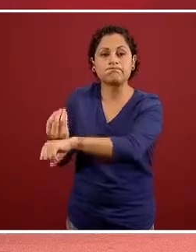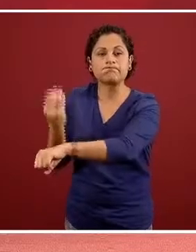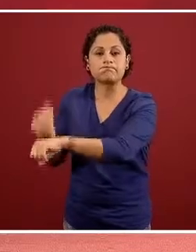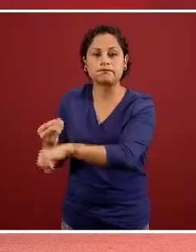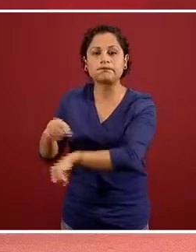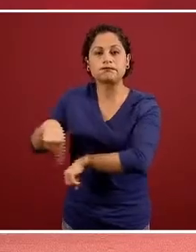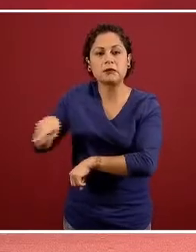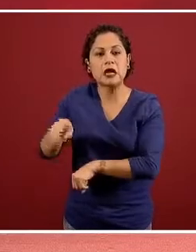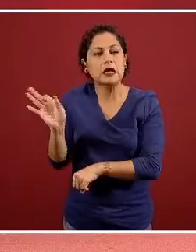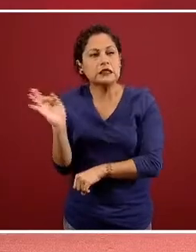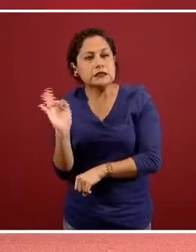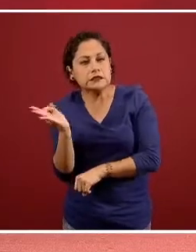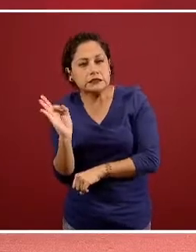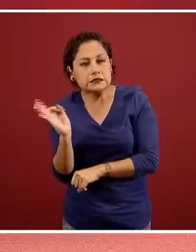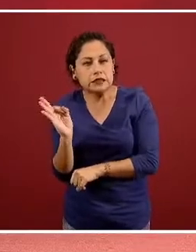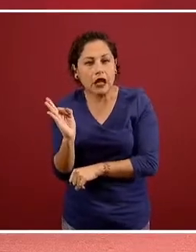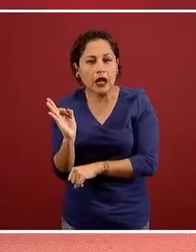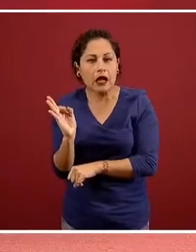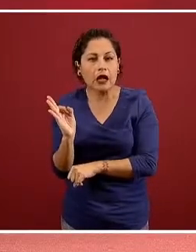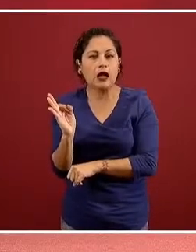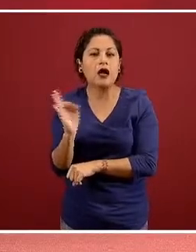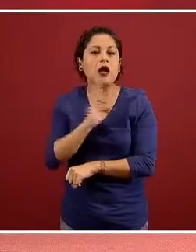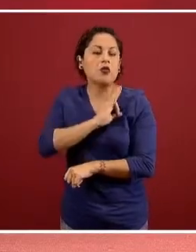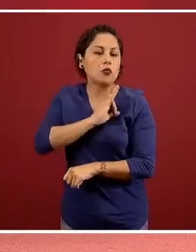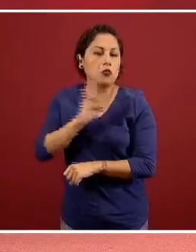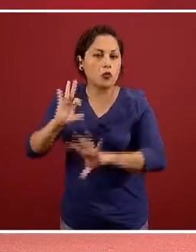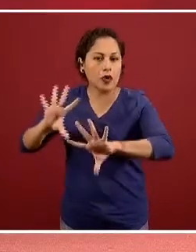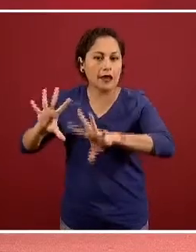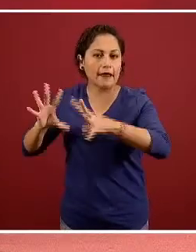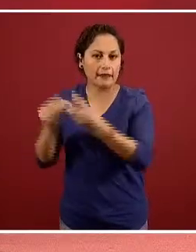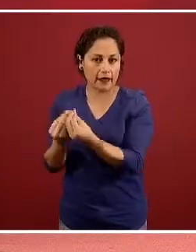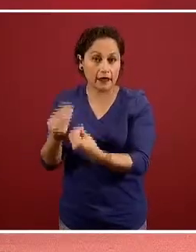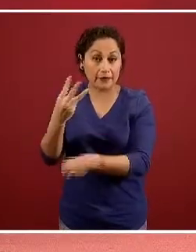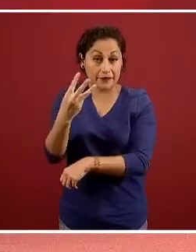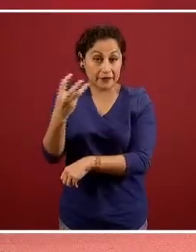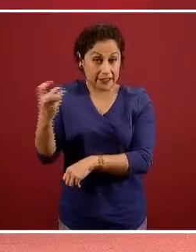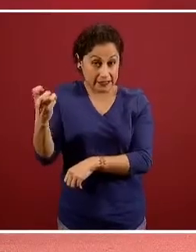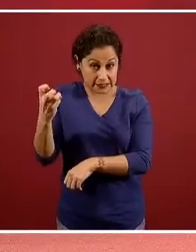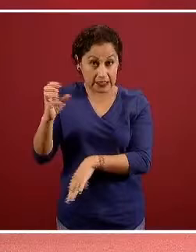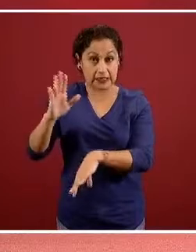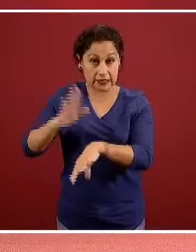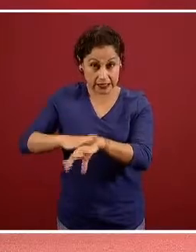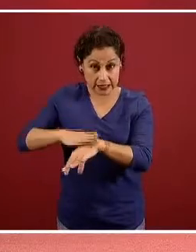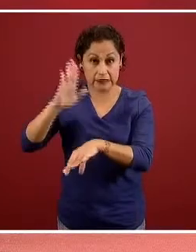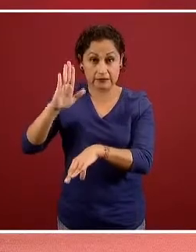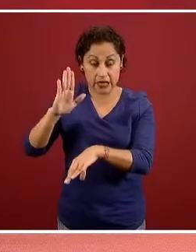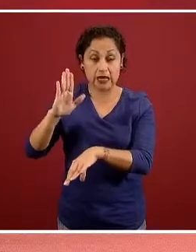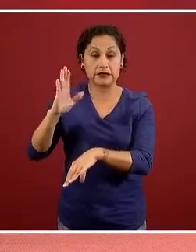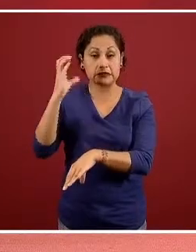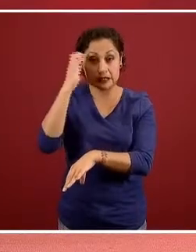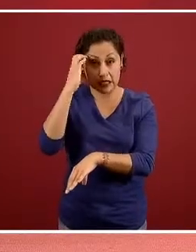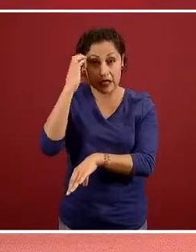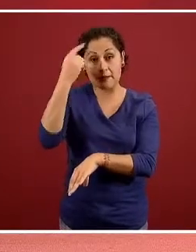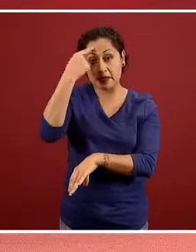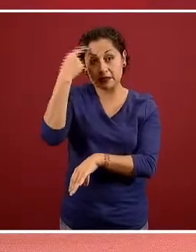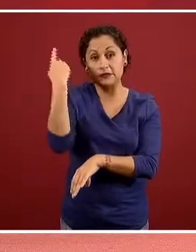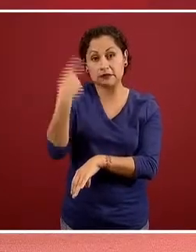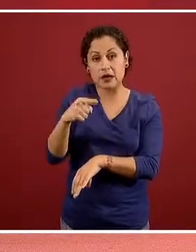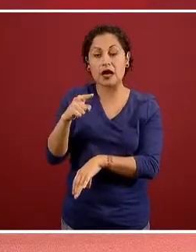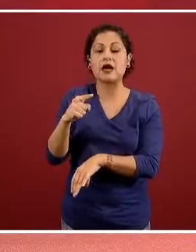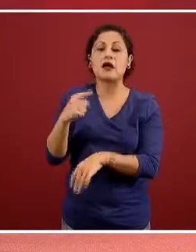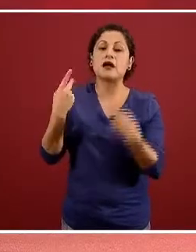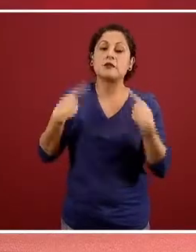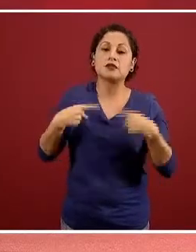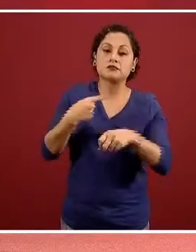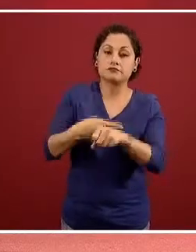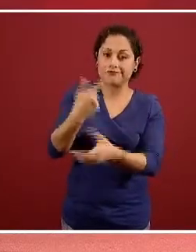cantidad de camas cercana a las 300 más de cuidados intensivos. si todo sale bien, y obviamente